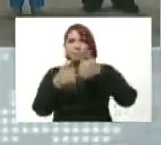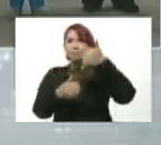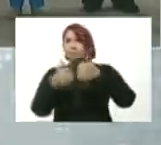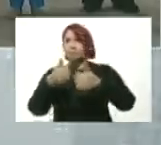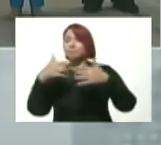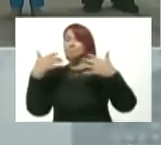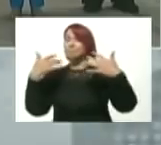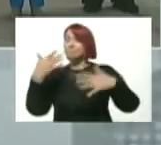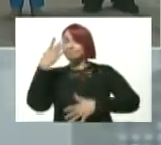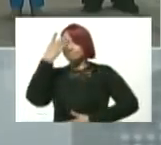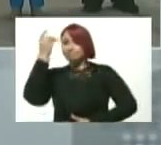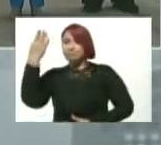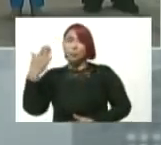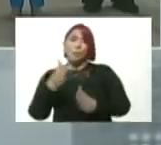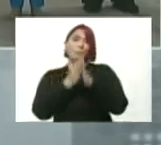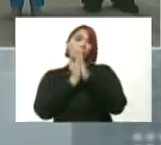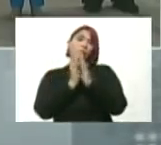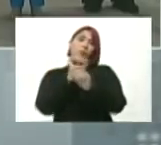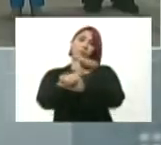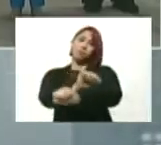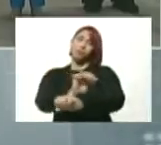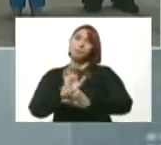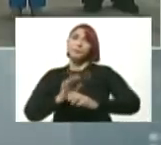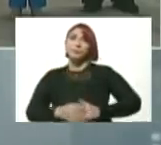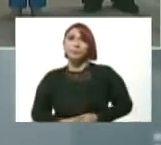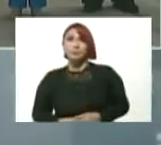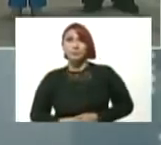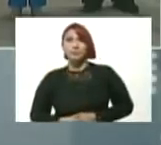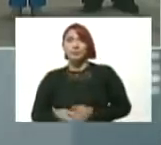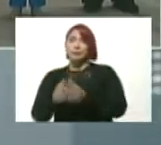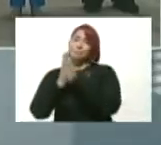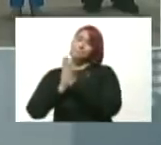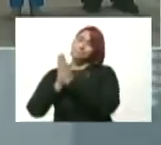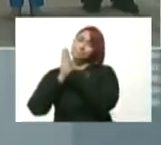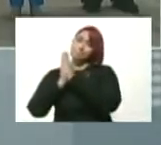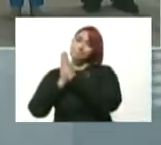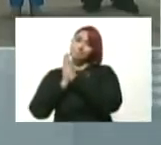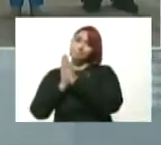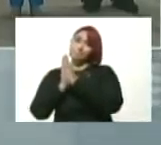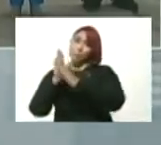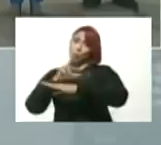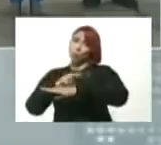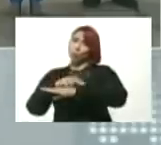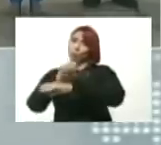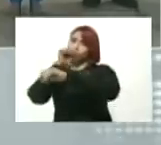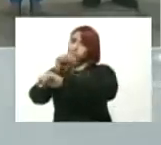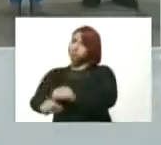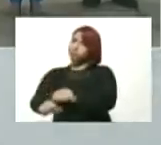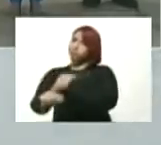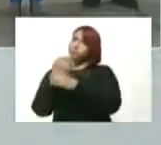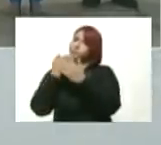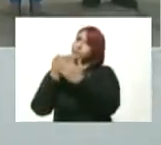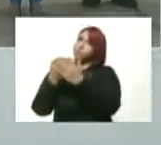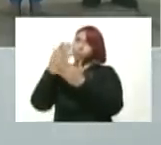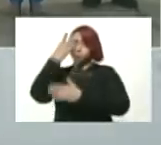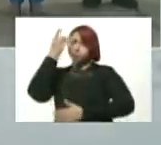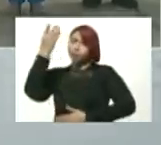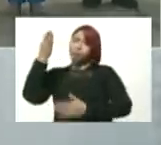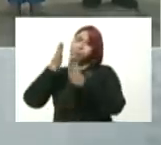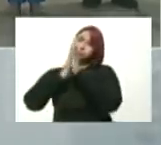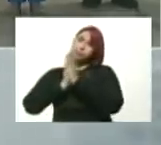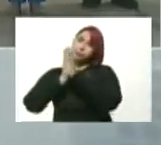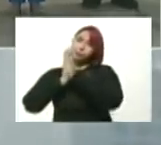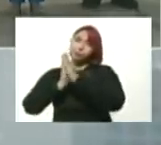diosito doctor josé gregorio hernández ay diosito doctor josé gregorio hernández y diosito